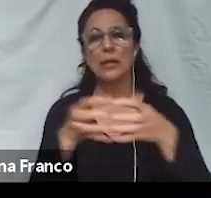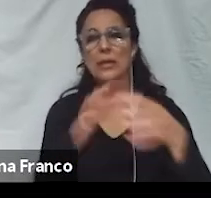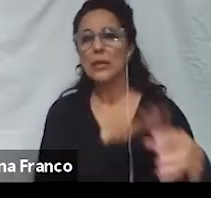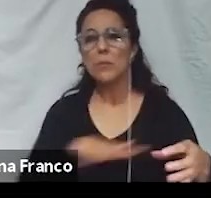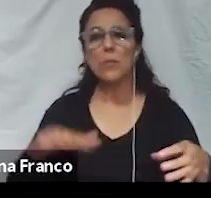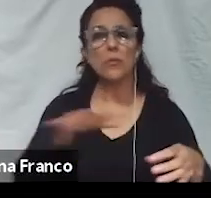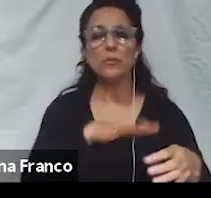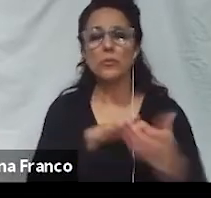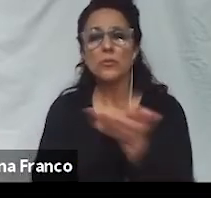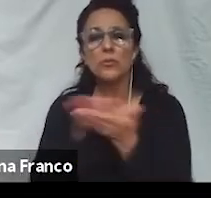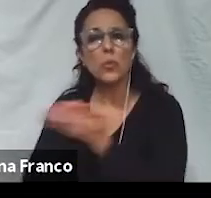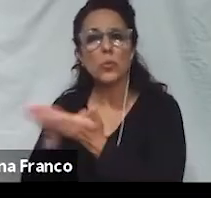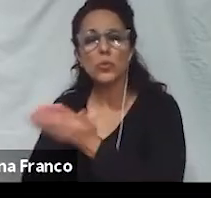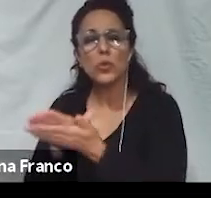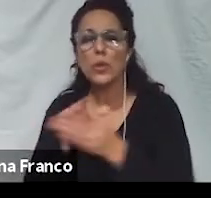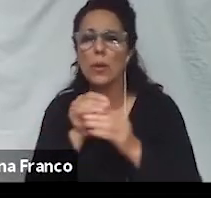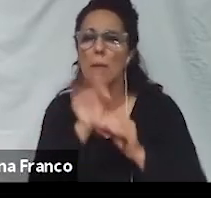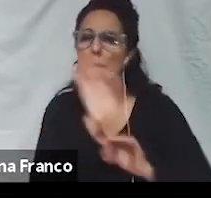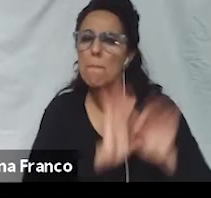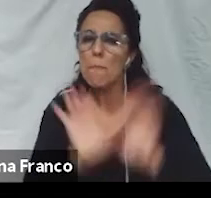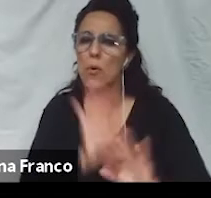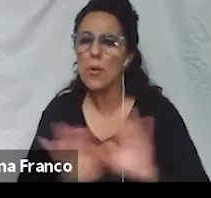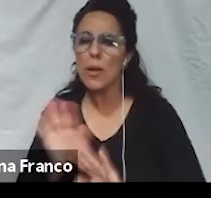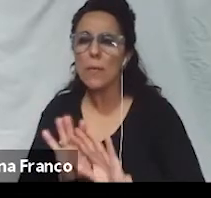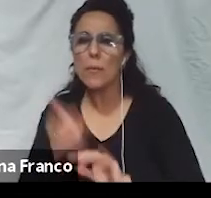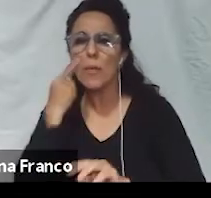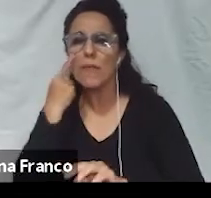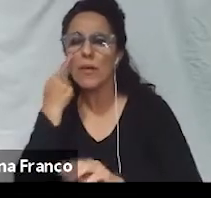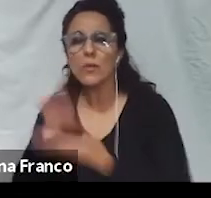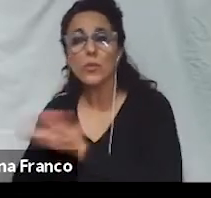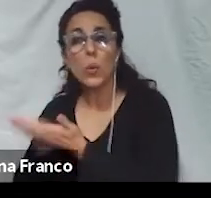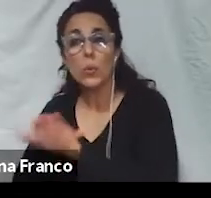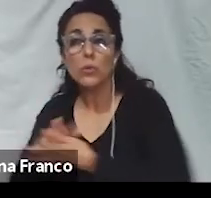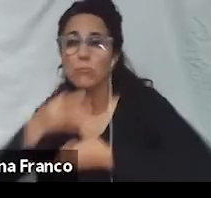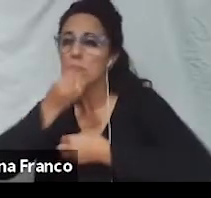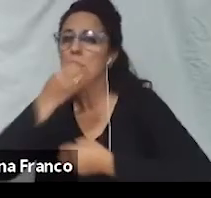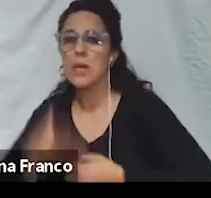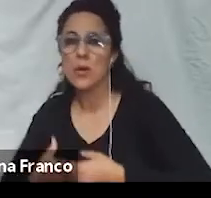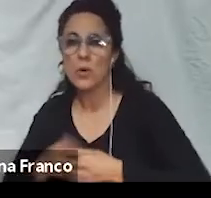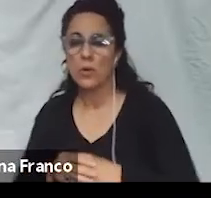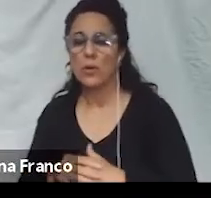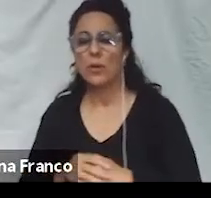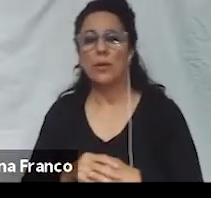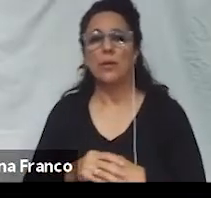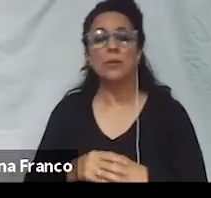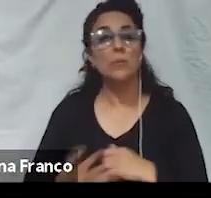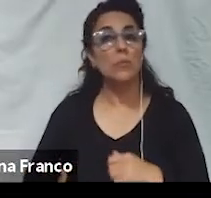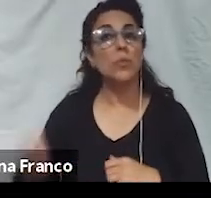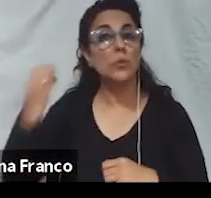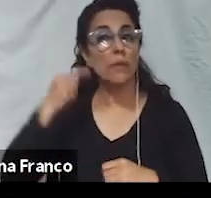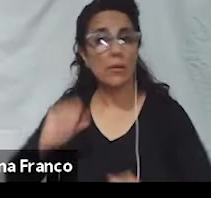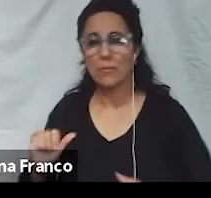a los equipos de remediación, a los programadores, para encontrar una solución que sea la más conveniente, ¿no? Muchas